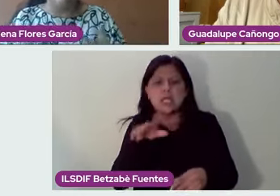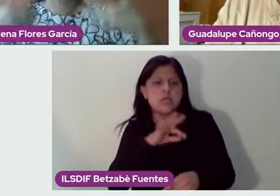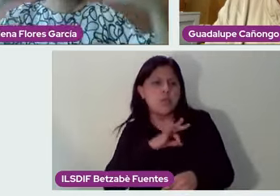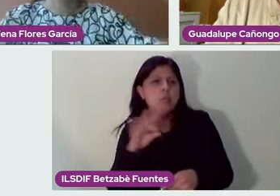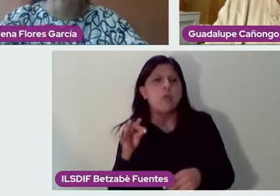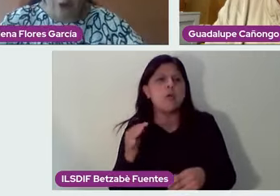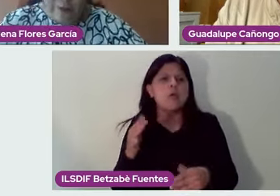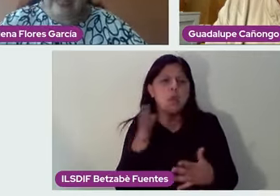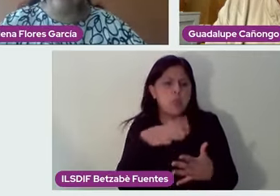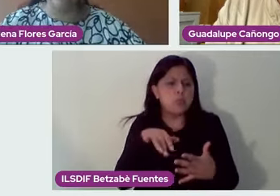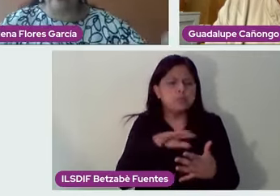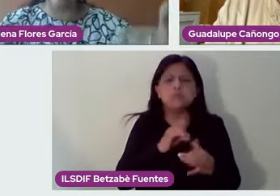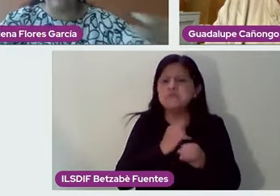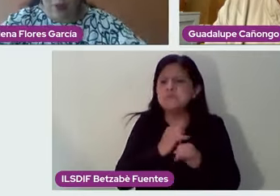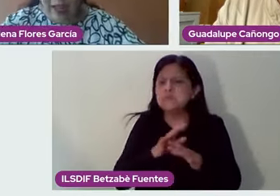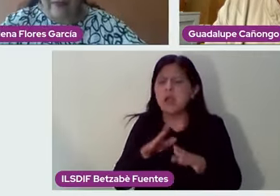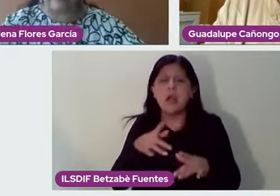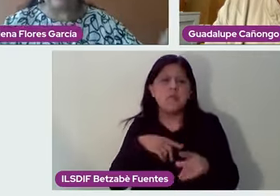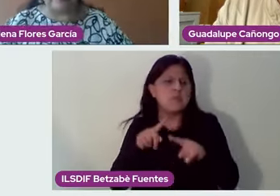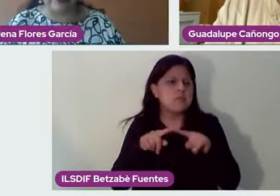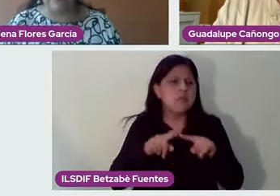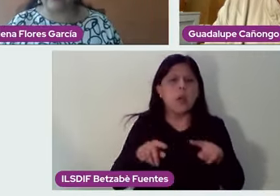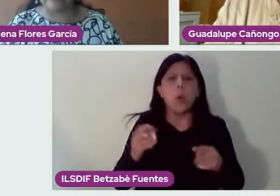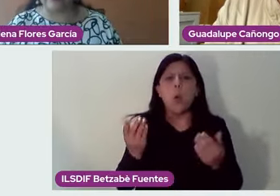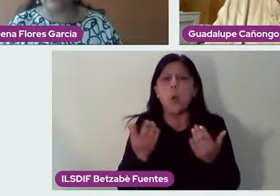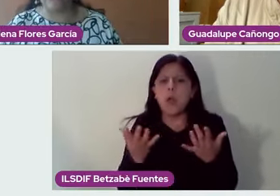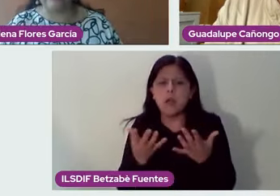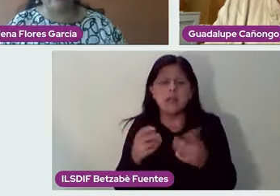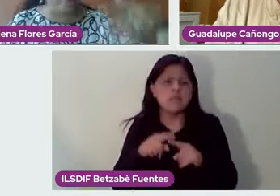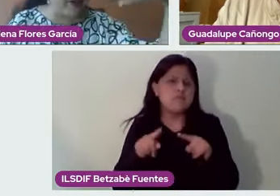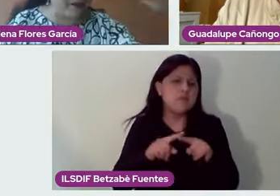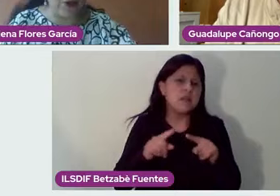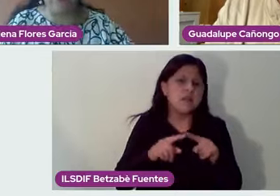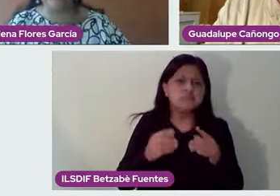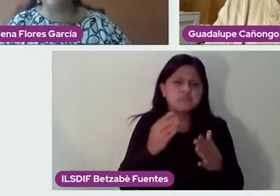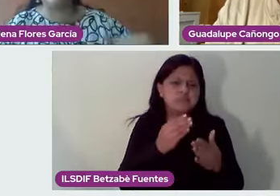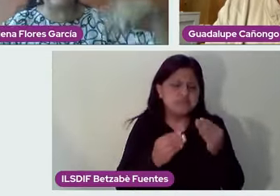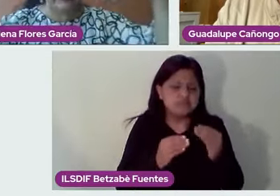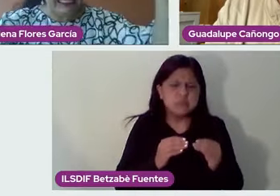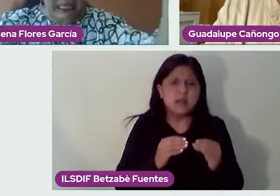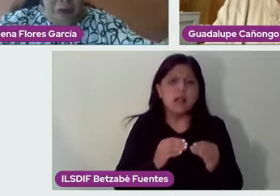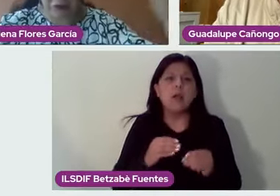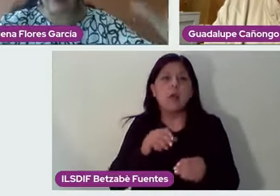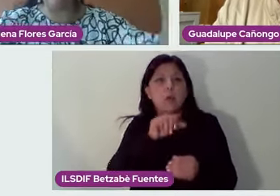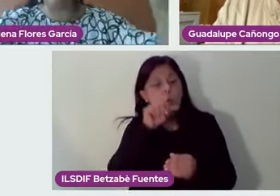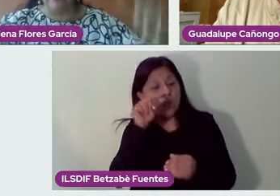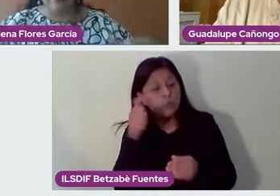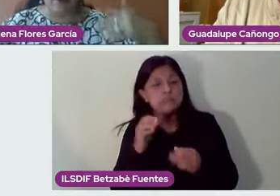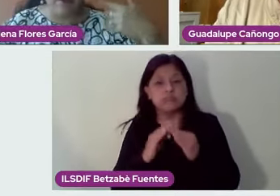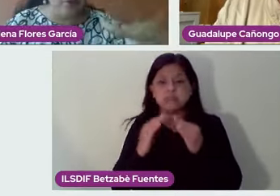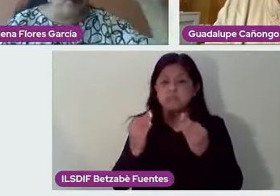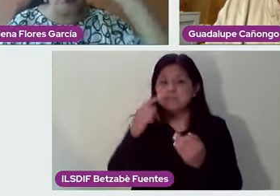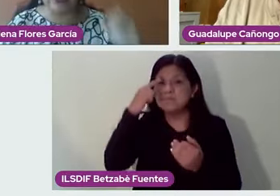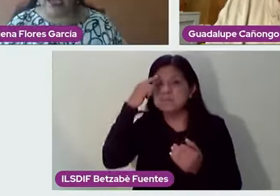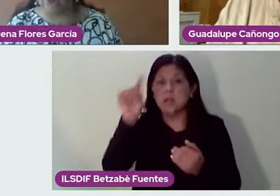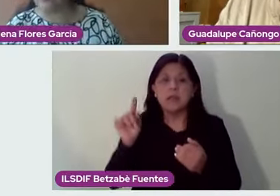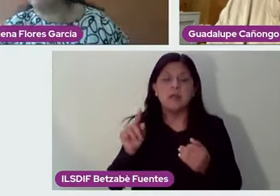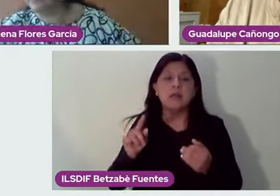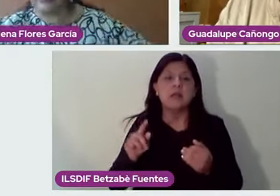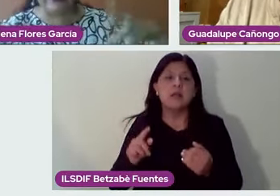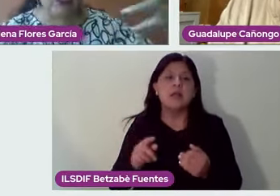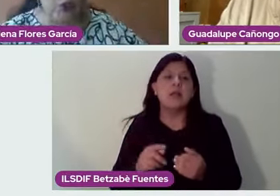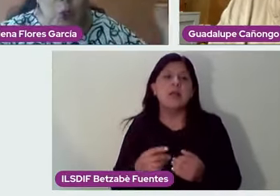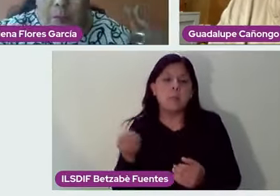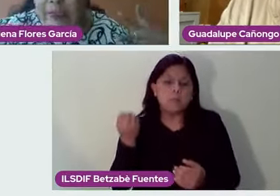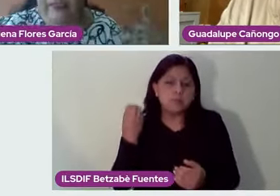Estas plataformas, ¿no? Que como la que estamos haciendo uso el día de hoy para videoconferencias, que conocemos, ¿no? Mucho ya ahora